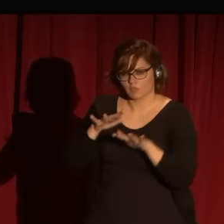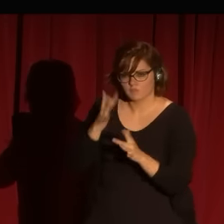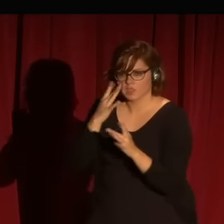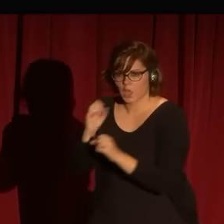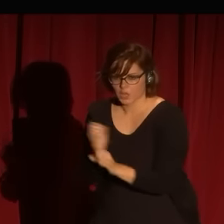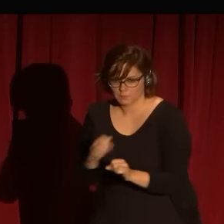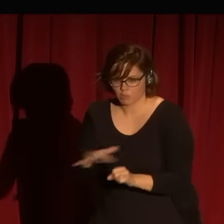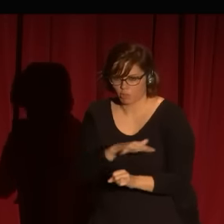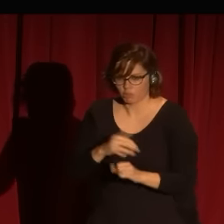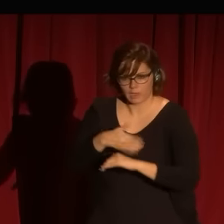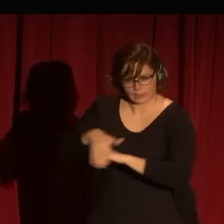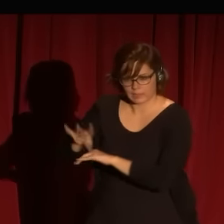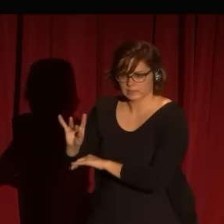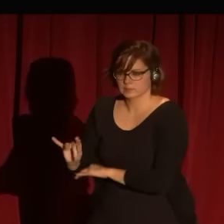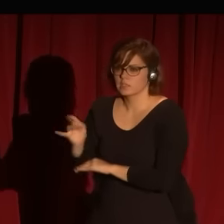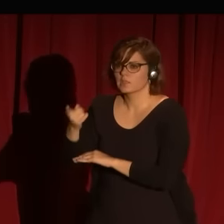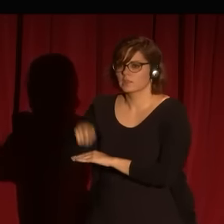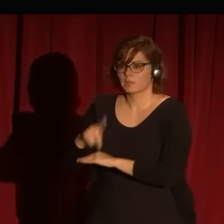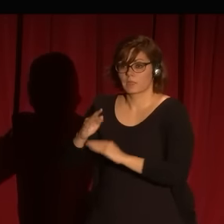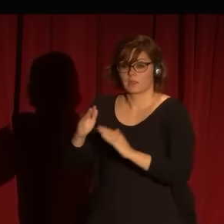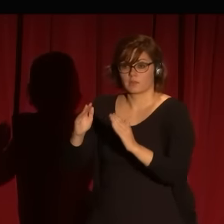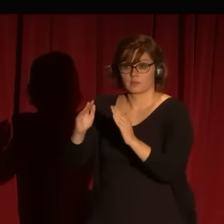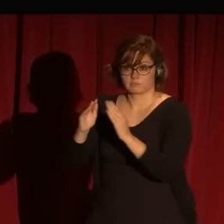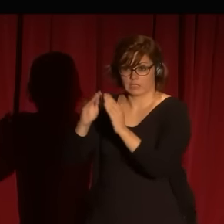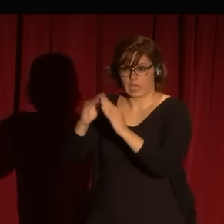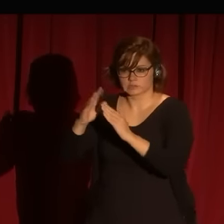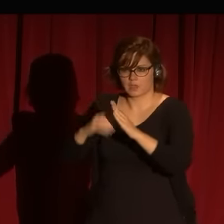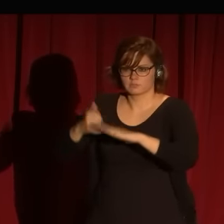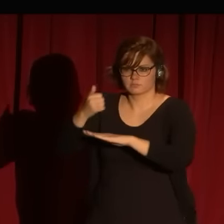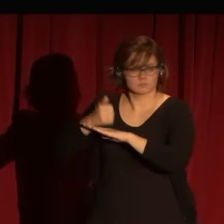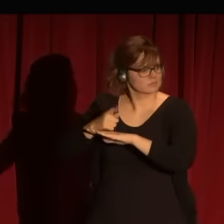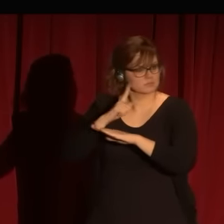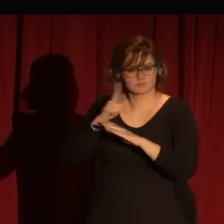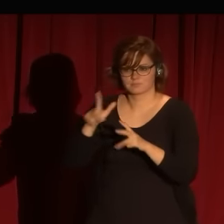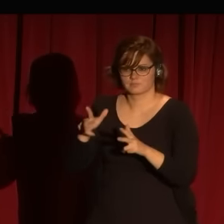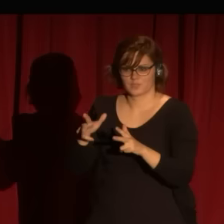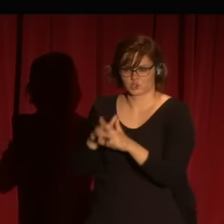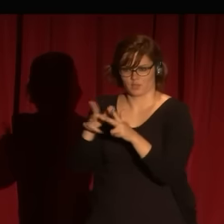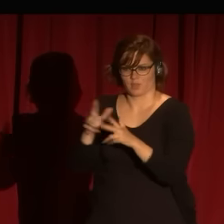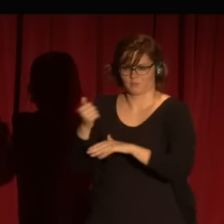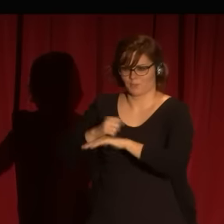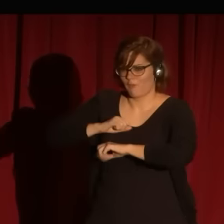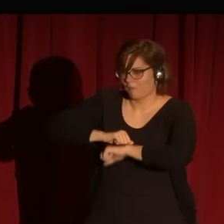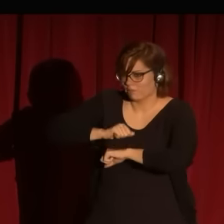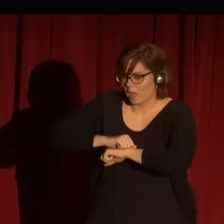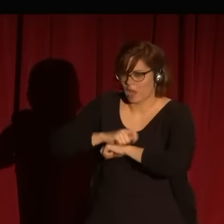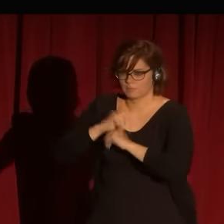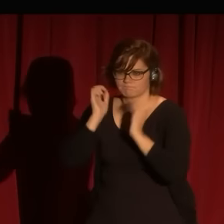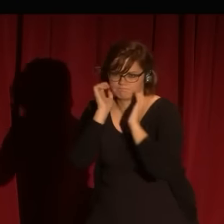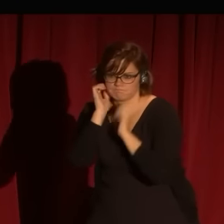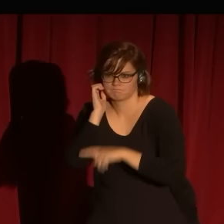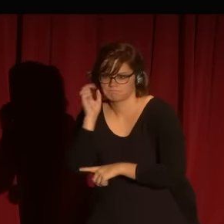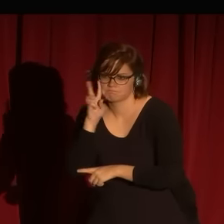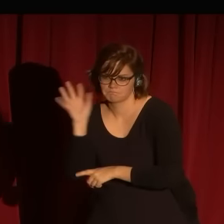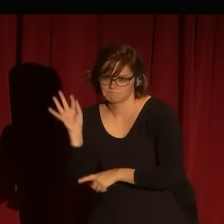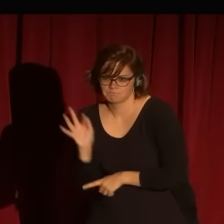algunas de las zonas de la calle y sobre todo en la parte alta personas de distintas clases sociales en la ventana Pues con los codos apoyados en estas almoadillas